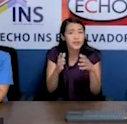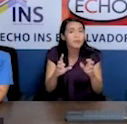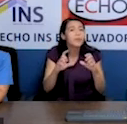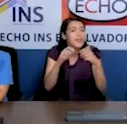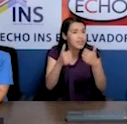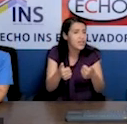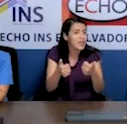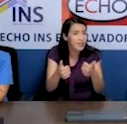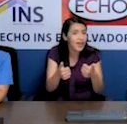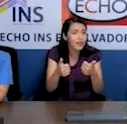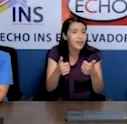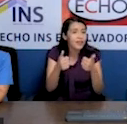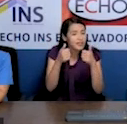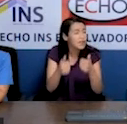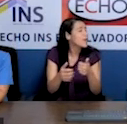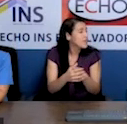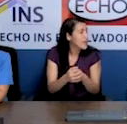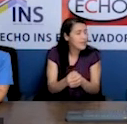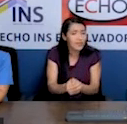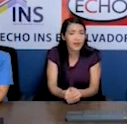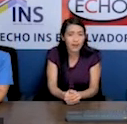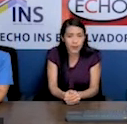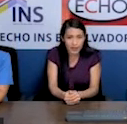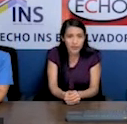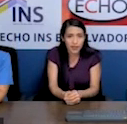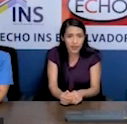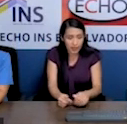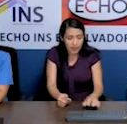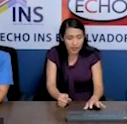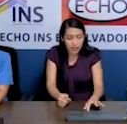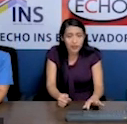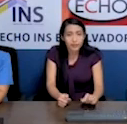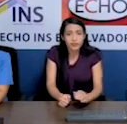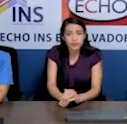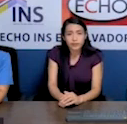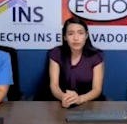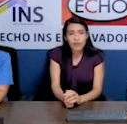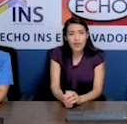un paciente puede echar a andar esta práctica clínica básica.